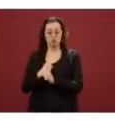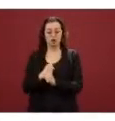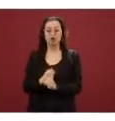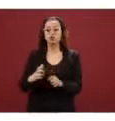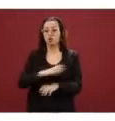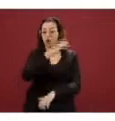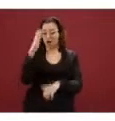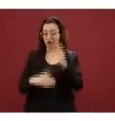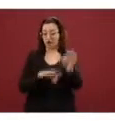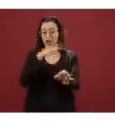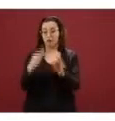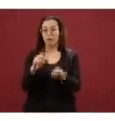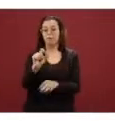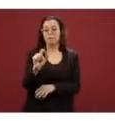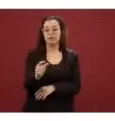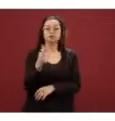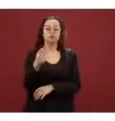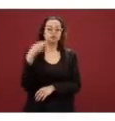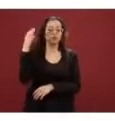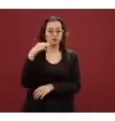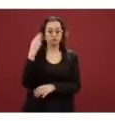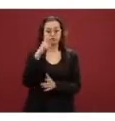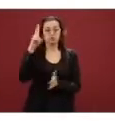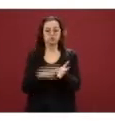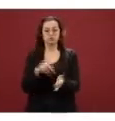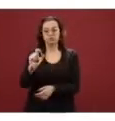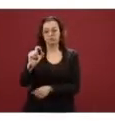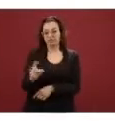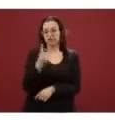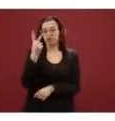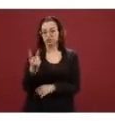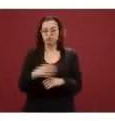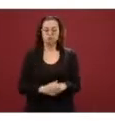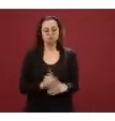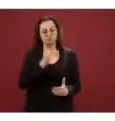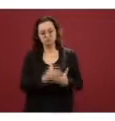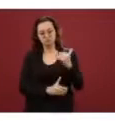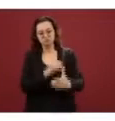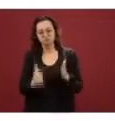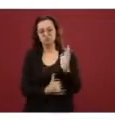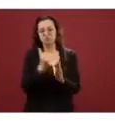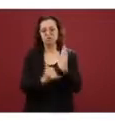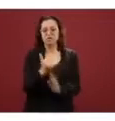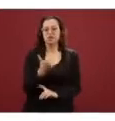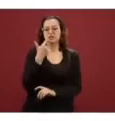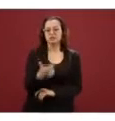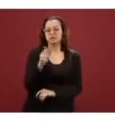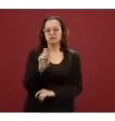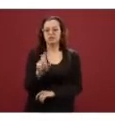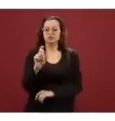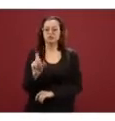de culminación el 21 de marzo del 2022. Se lleva un avance físico del